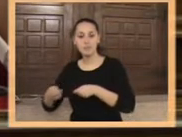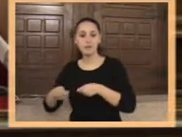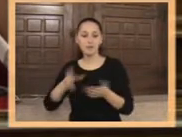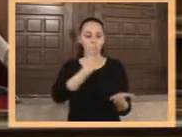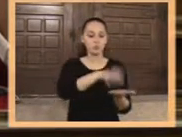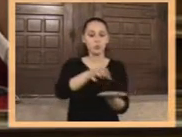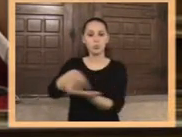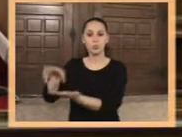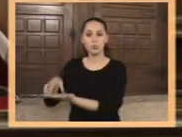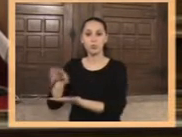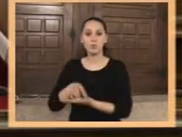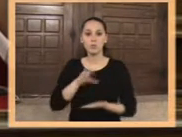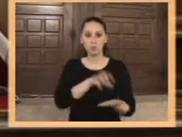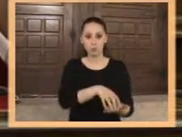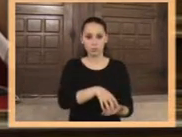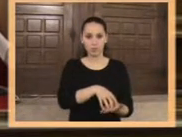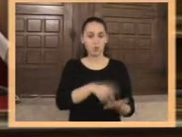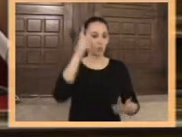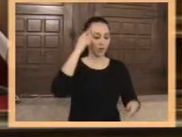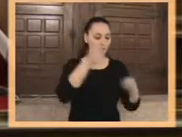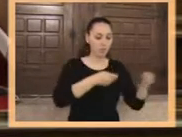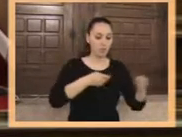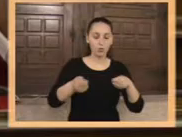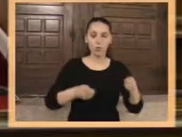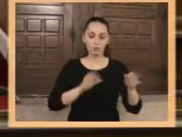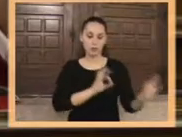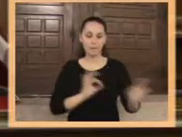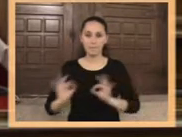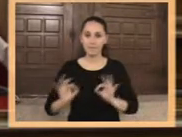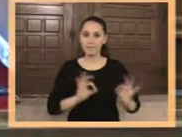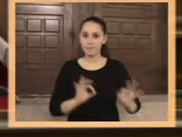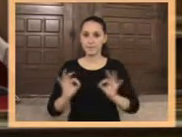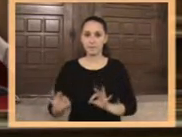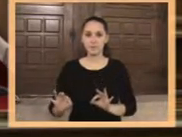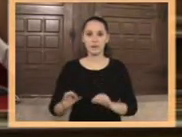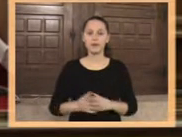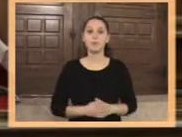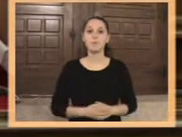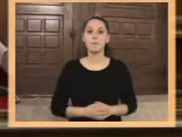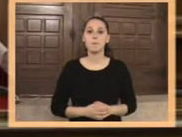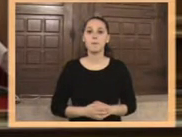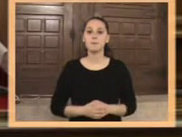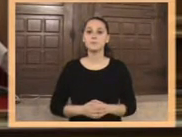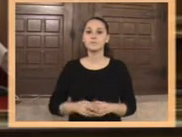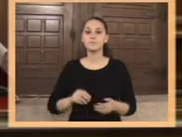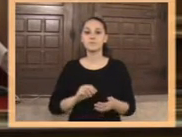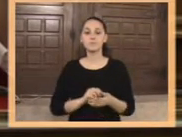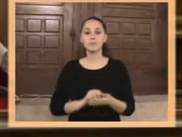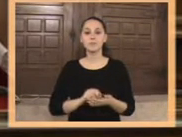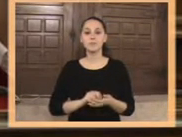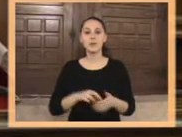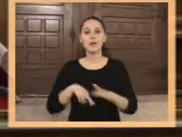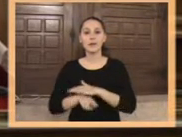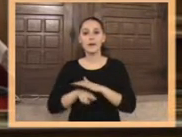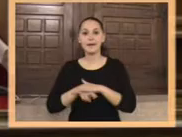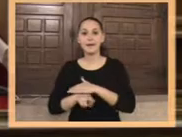venta, otros supuestos de venta, el régimen fiscal, las infracciones y el régimen